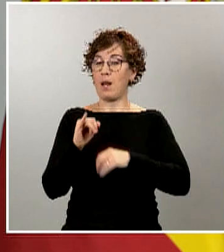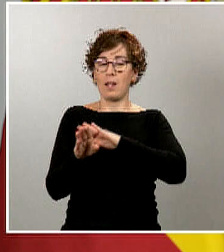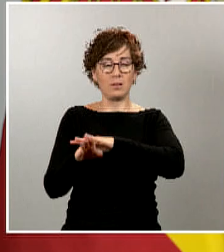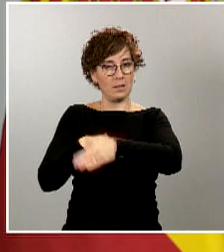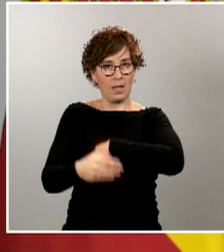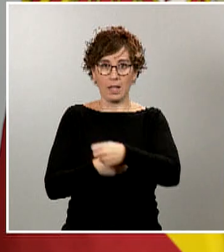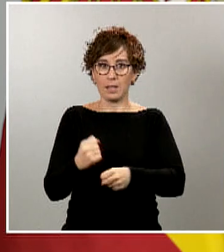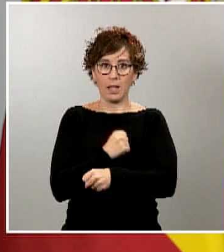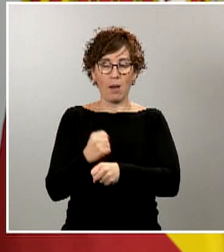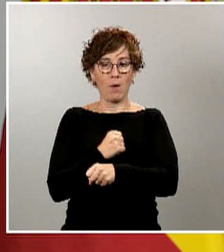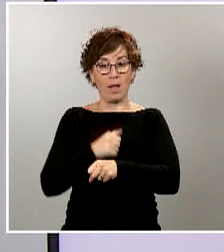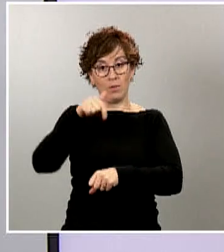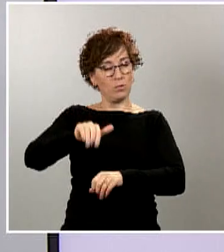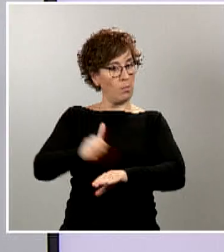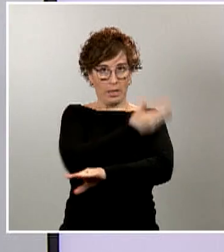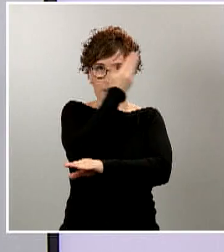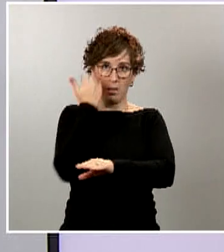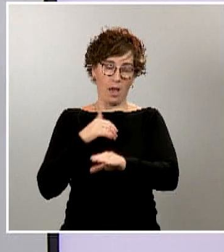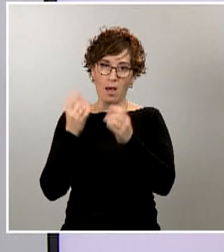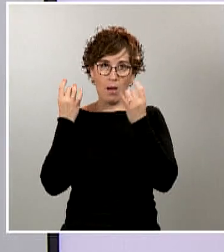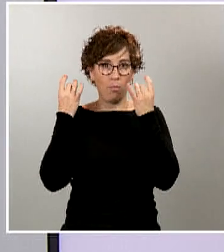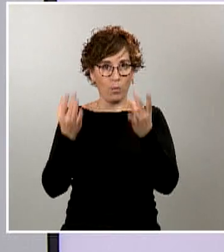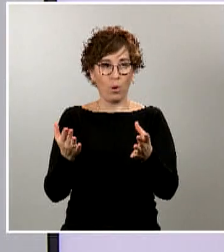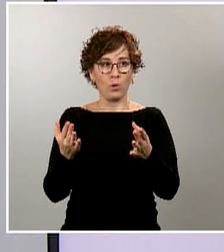pase pronto y que podamos progresivamente